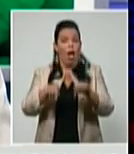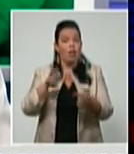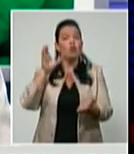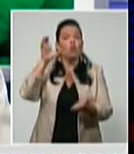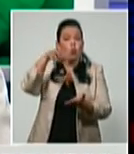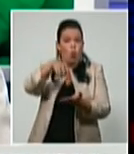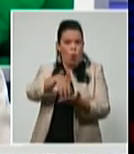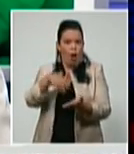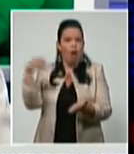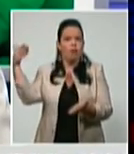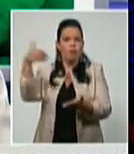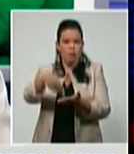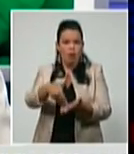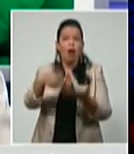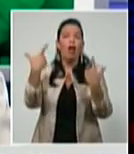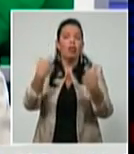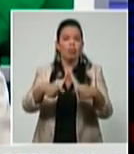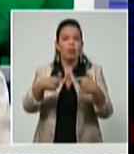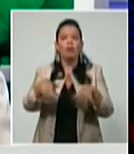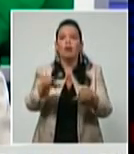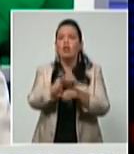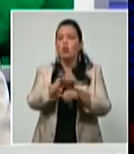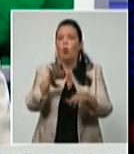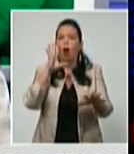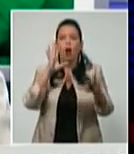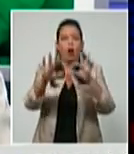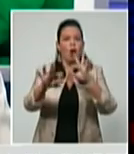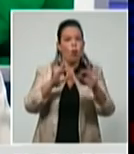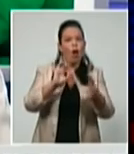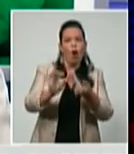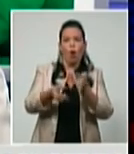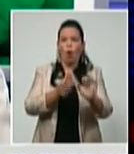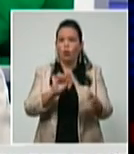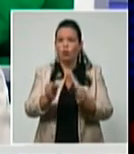con restricción de movimiento. Y fíjense que lo refuerzo,